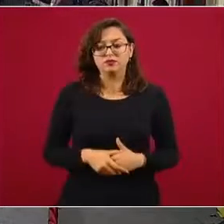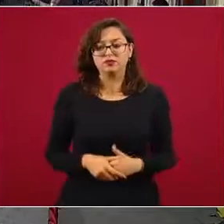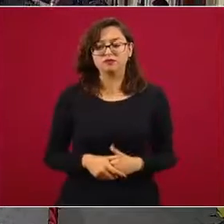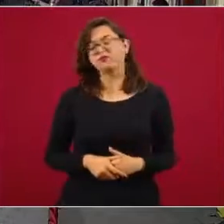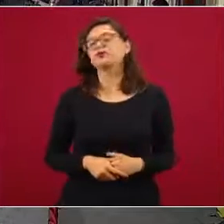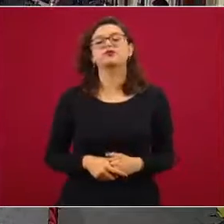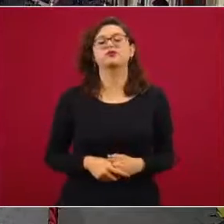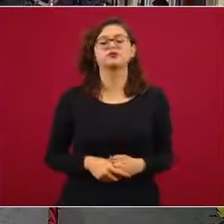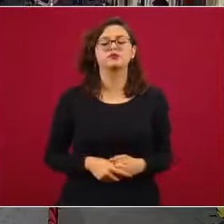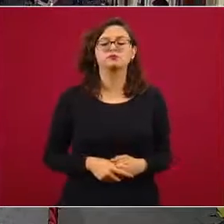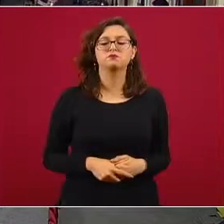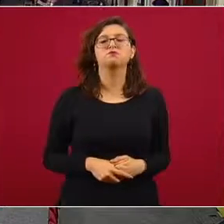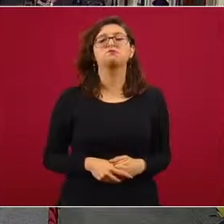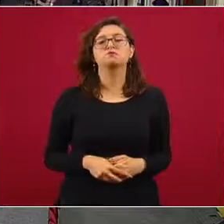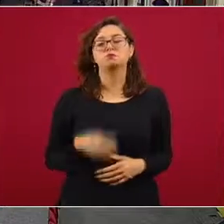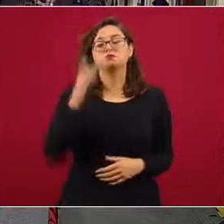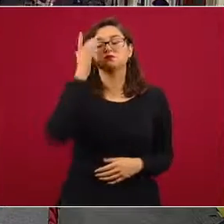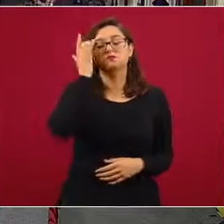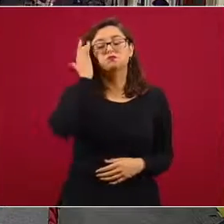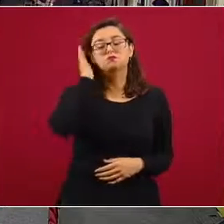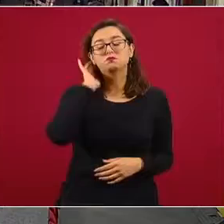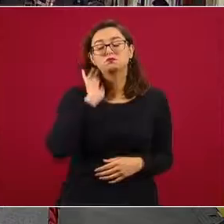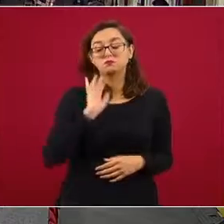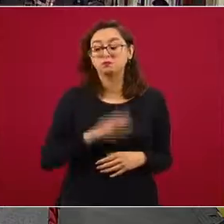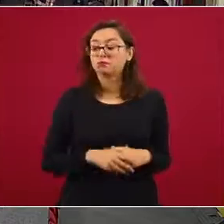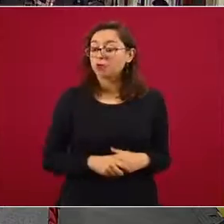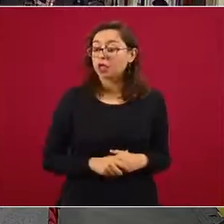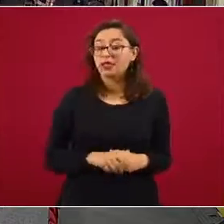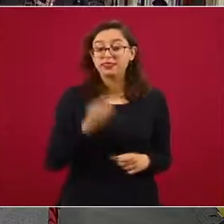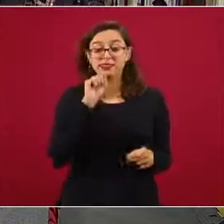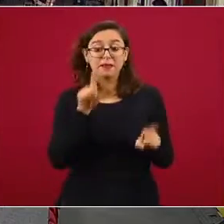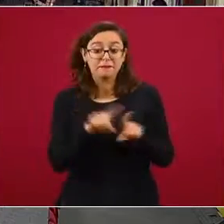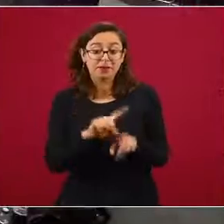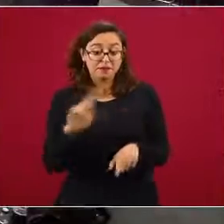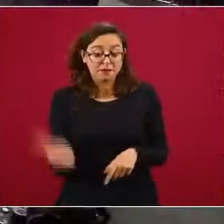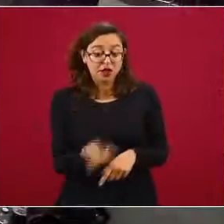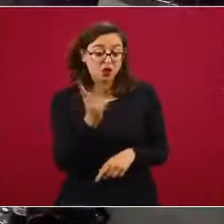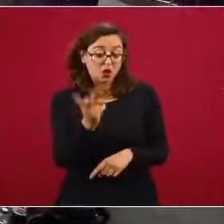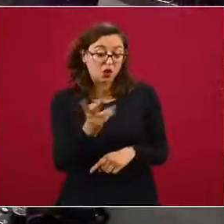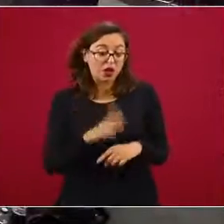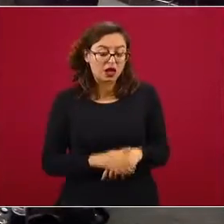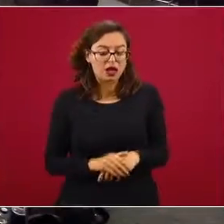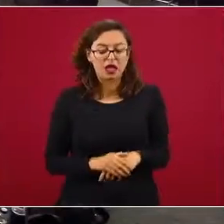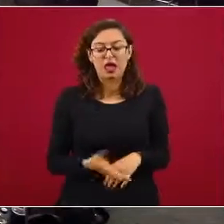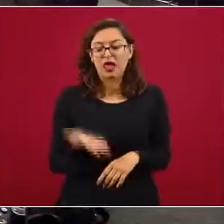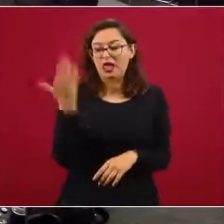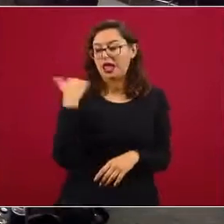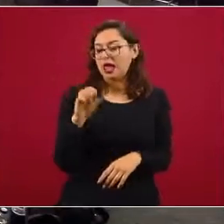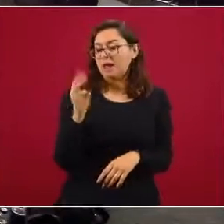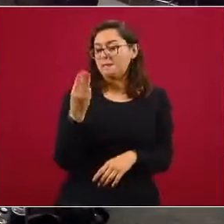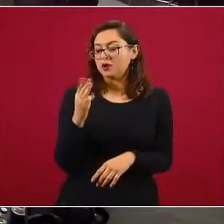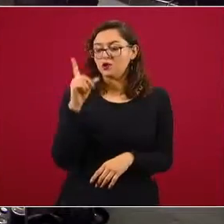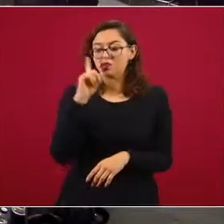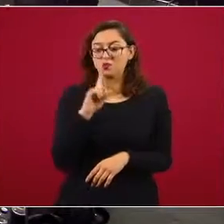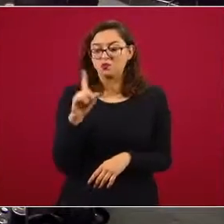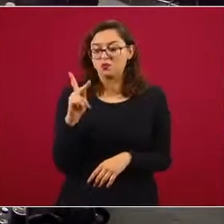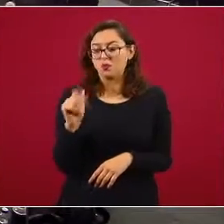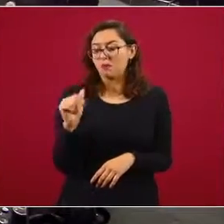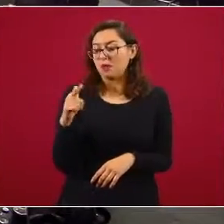También preguntarle, presidente, en mayo usted defendió la llegada de Paloma Rachel Aguilar al